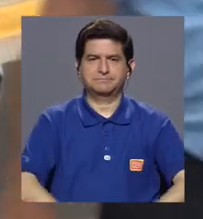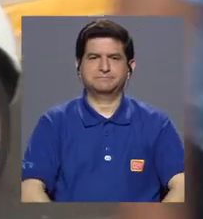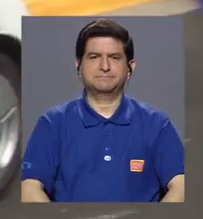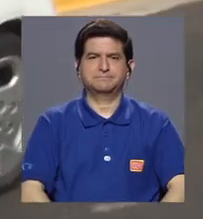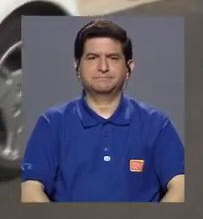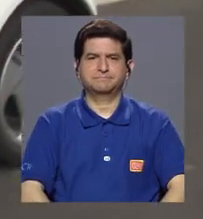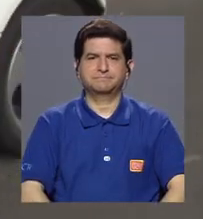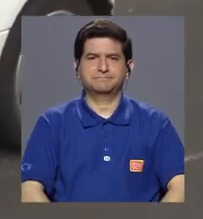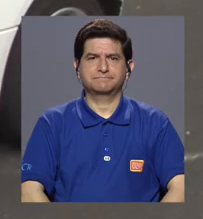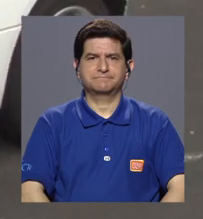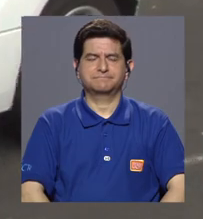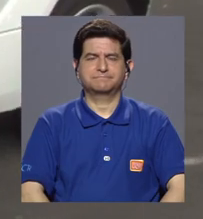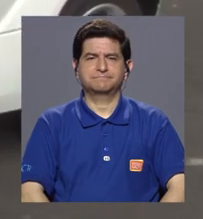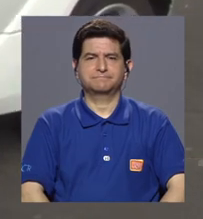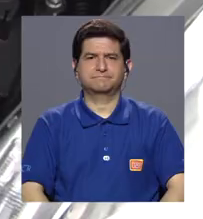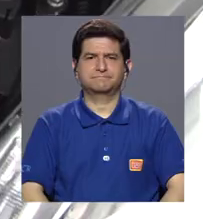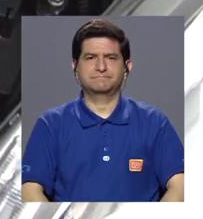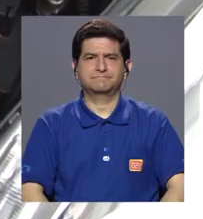petróleo.